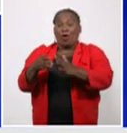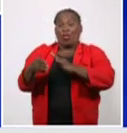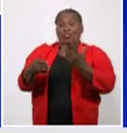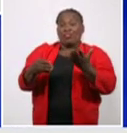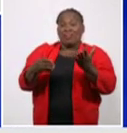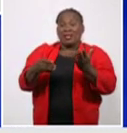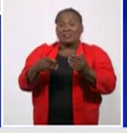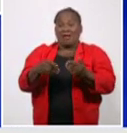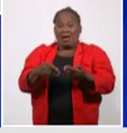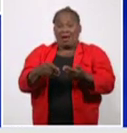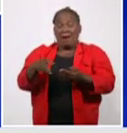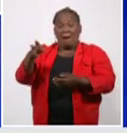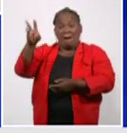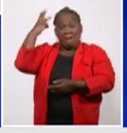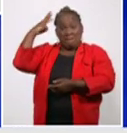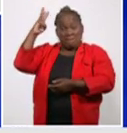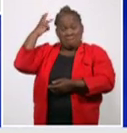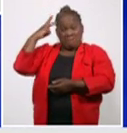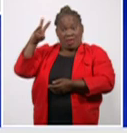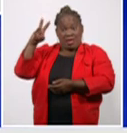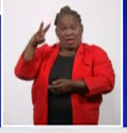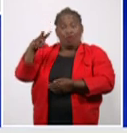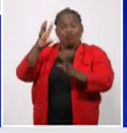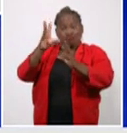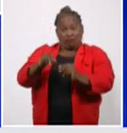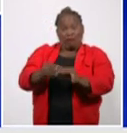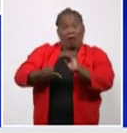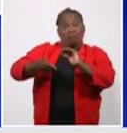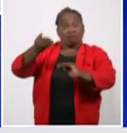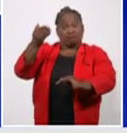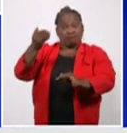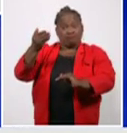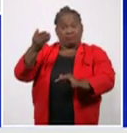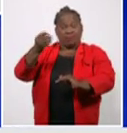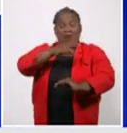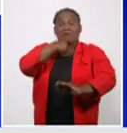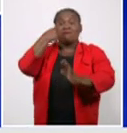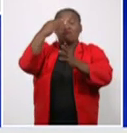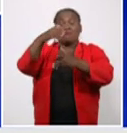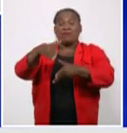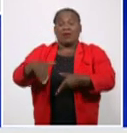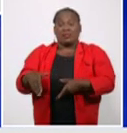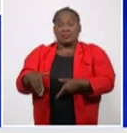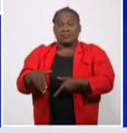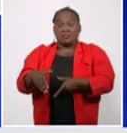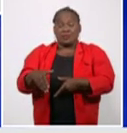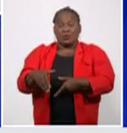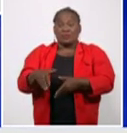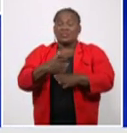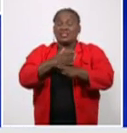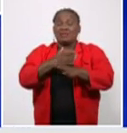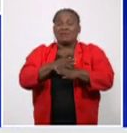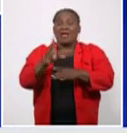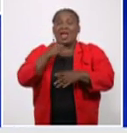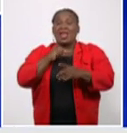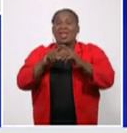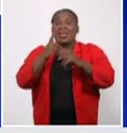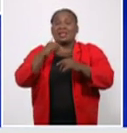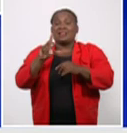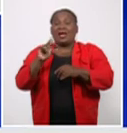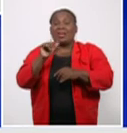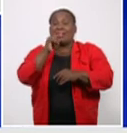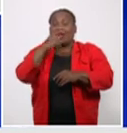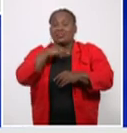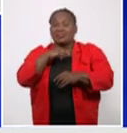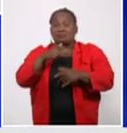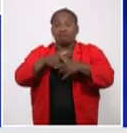casos, aunque tiene una cifra elevada. Sin embargo, en fallecidos, lo cual da una letalidad elevada, está México.